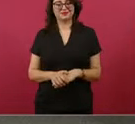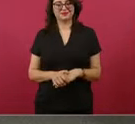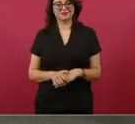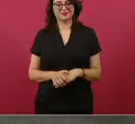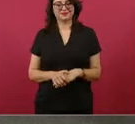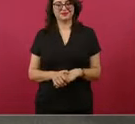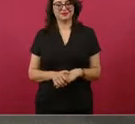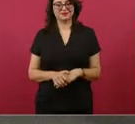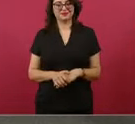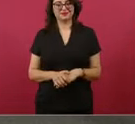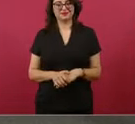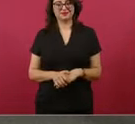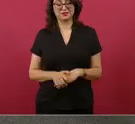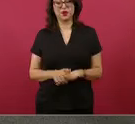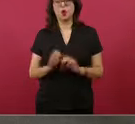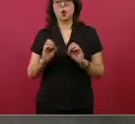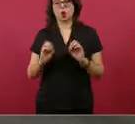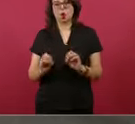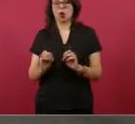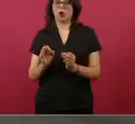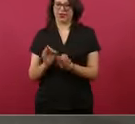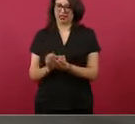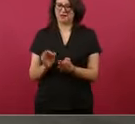O una guajolota.